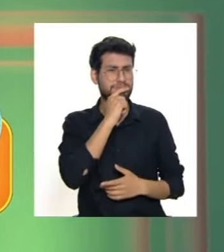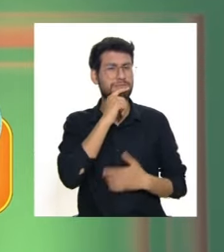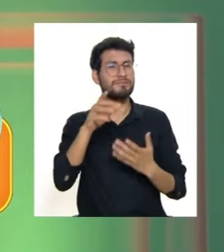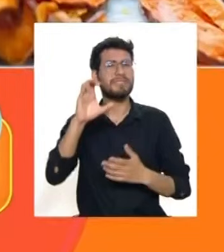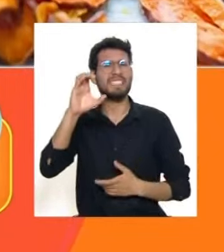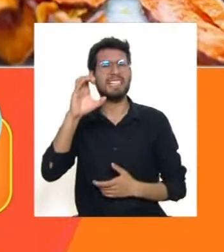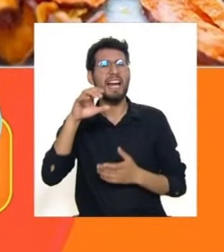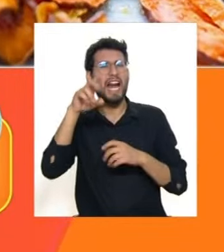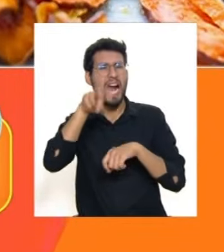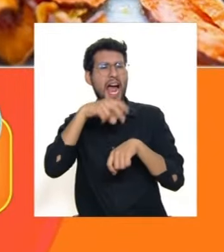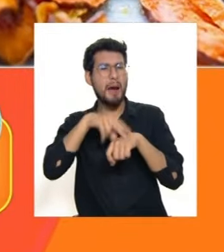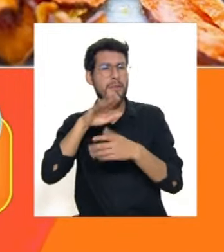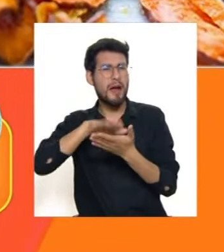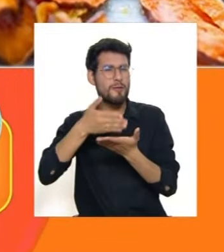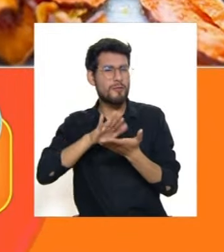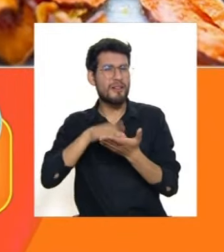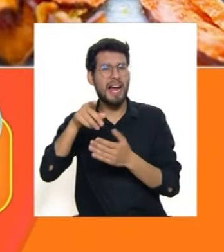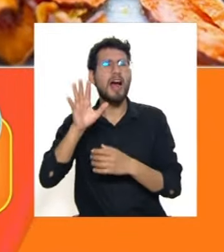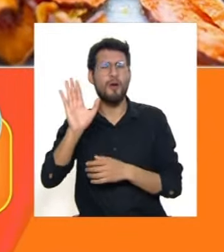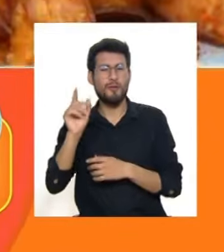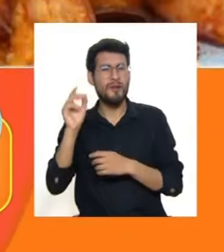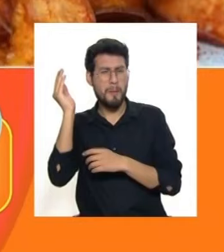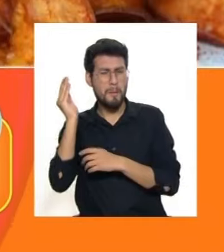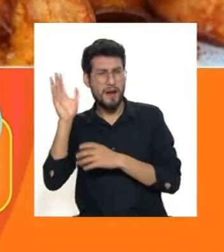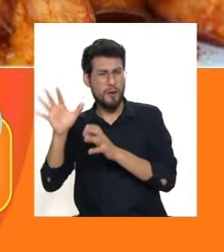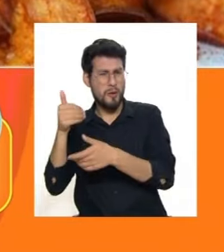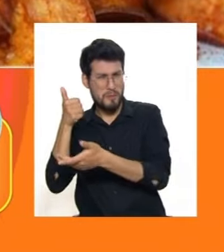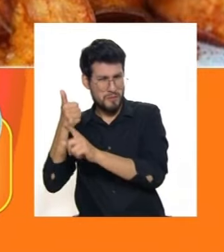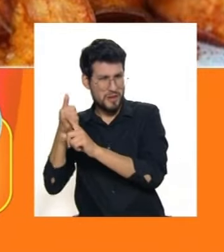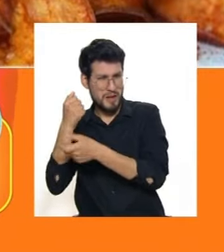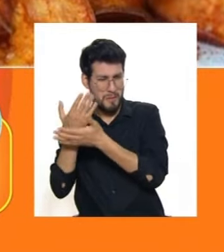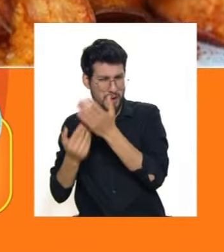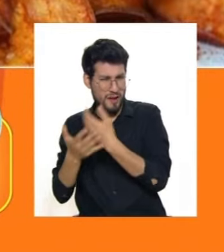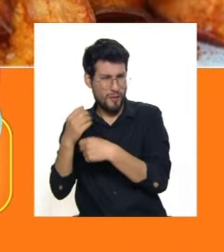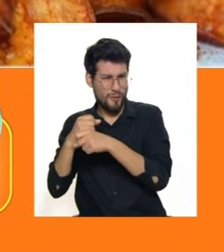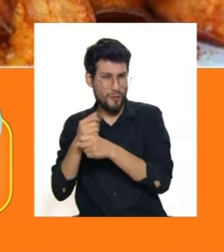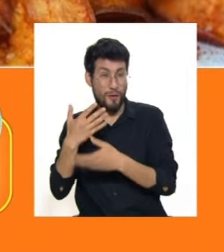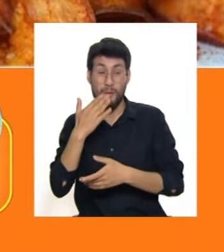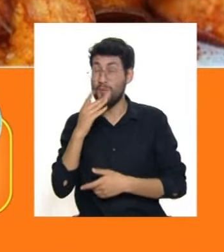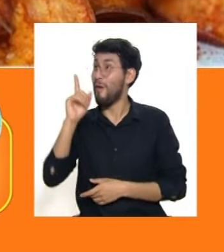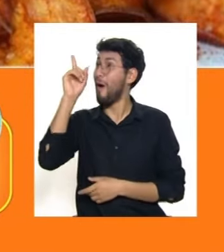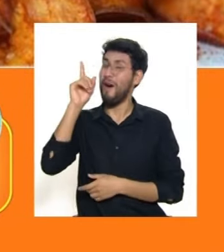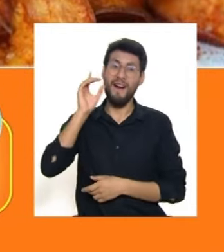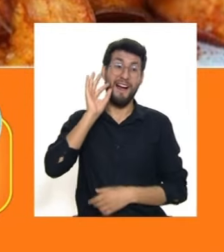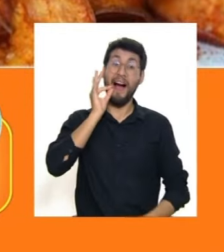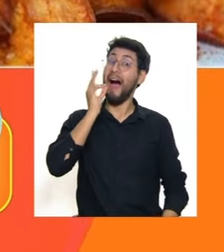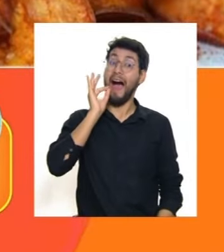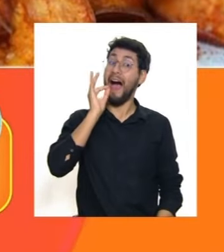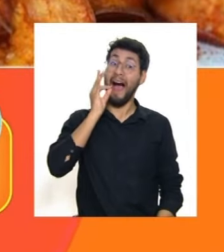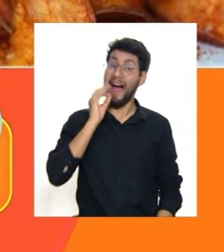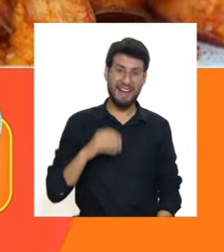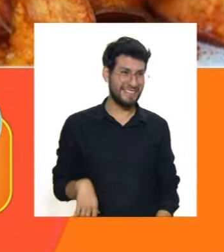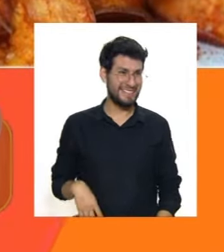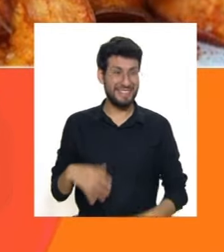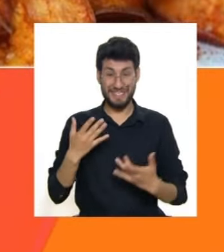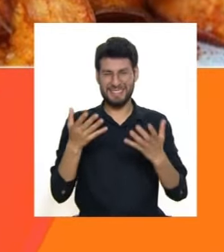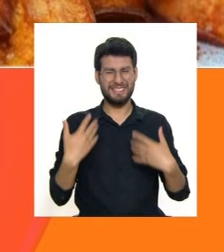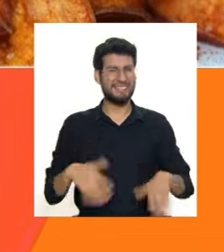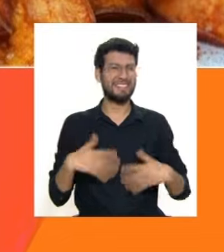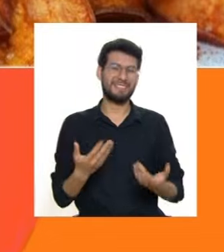unas chips de papa nativa hecha con sus propias manos. Así que, uy, eso va a estar buenazo. Ojalá que